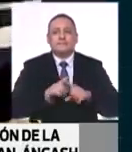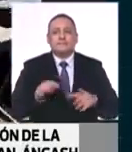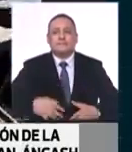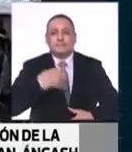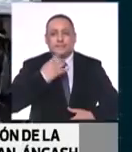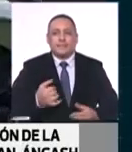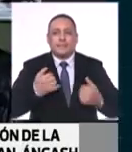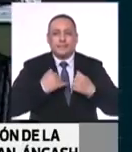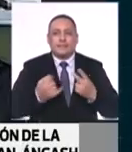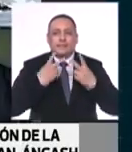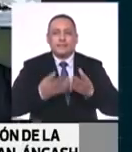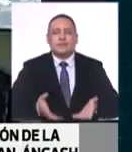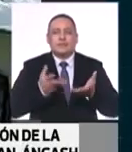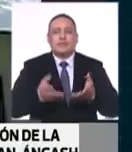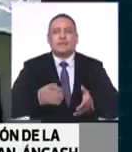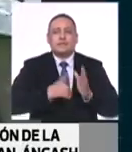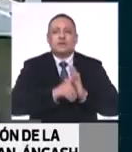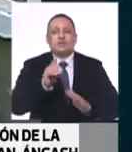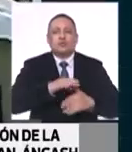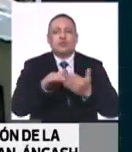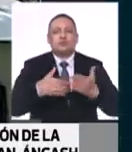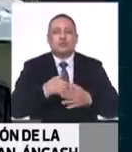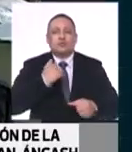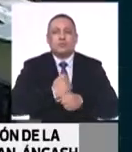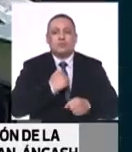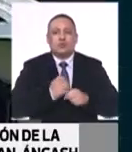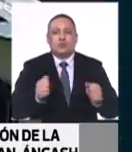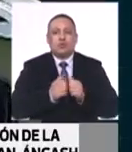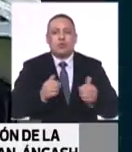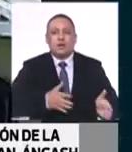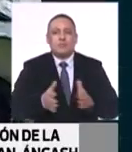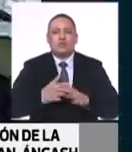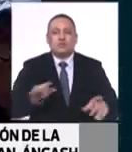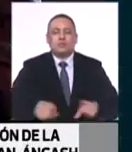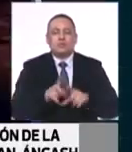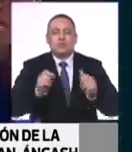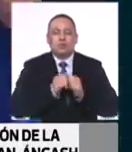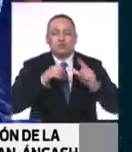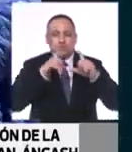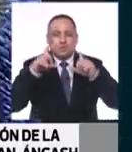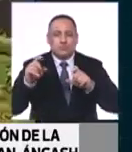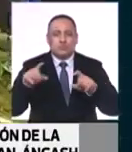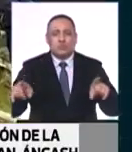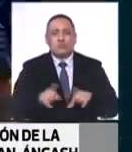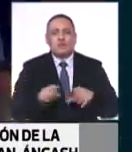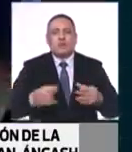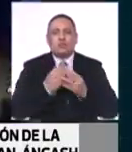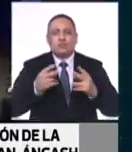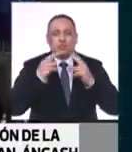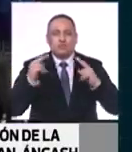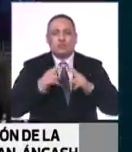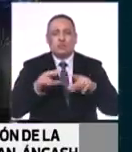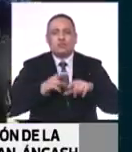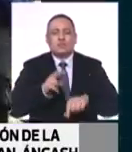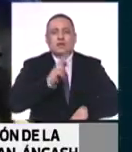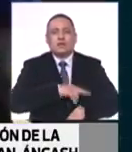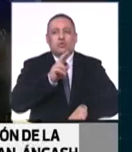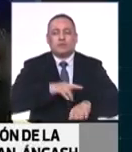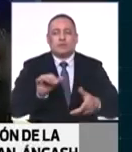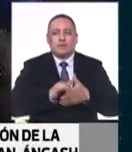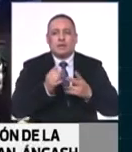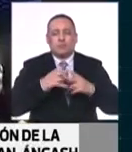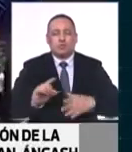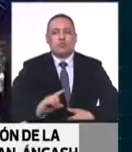pues queremos traer el desarrollo no solamente con agricultura, con carreteras, sino también con el turismo. Hay mucho que conocer en nuestra región Ancash y somos